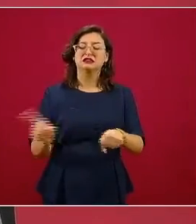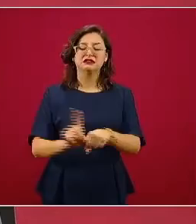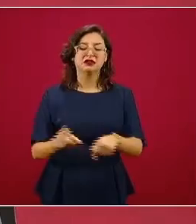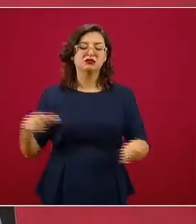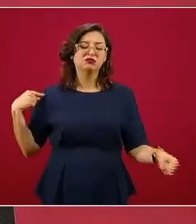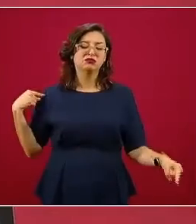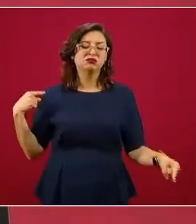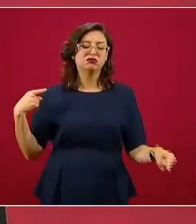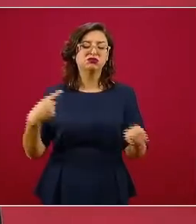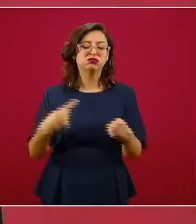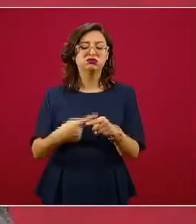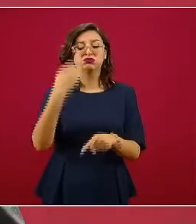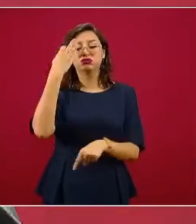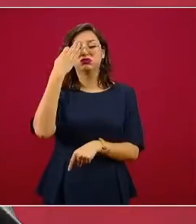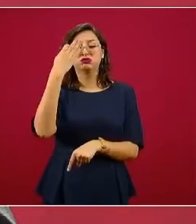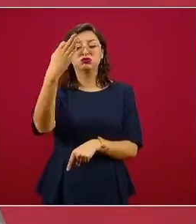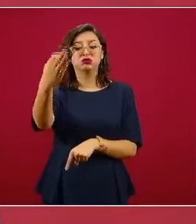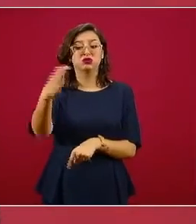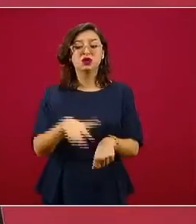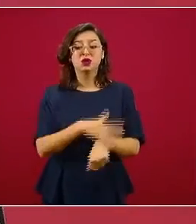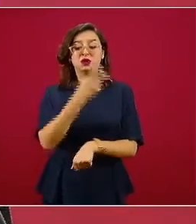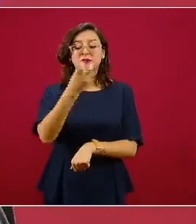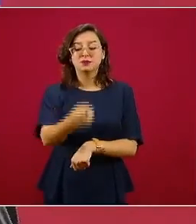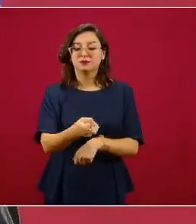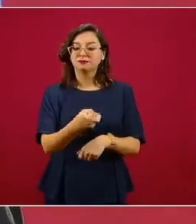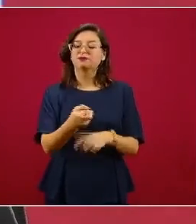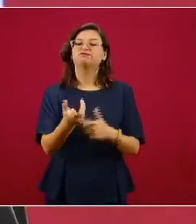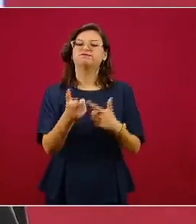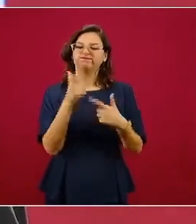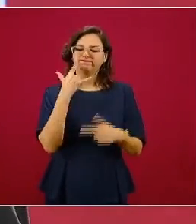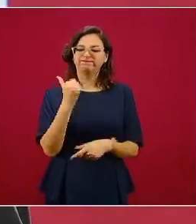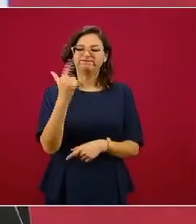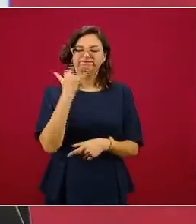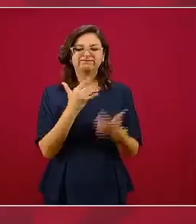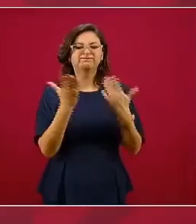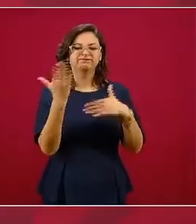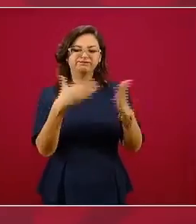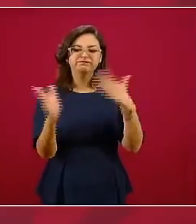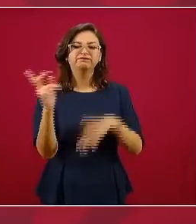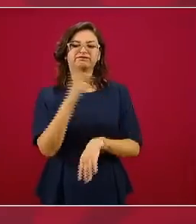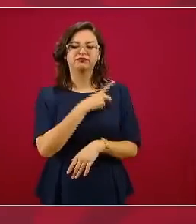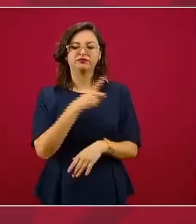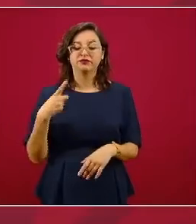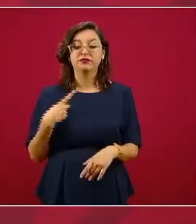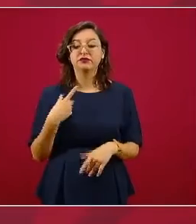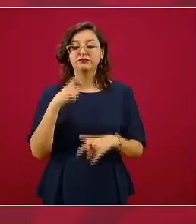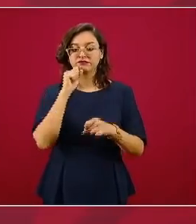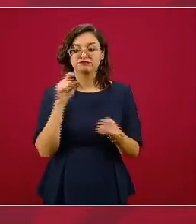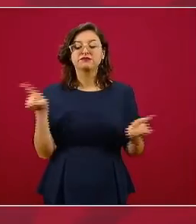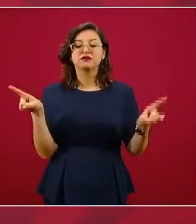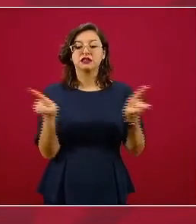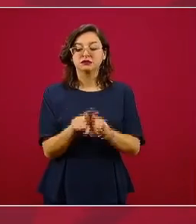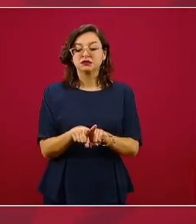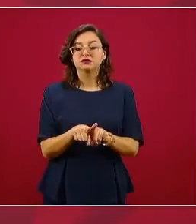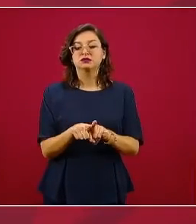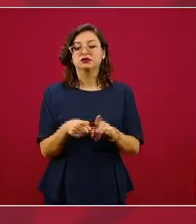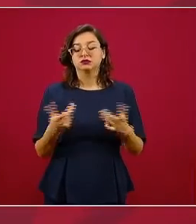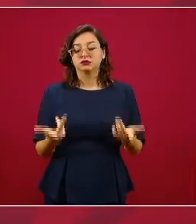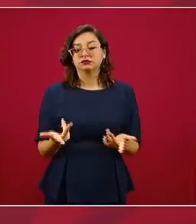Por eso tenemos que seguir adelante y no relajar la disciplina, también